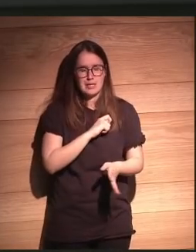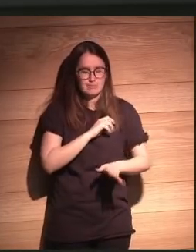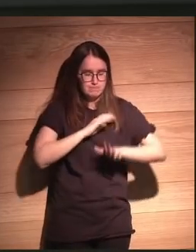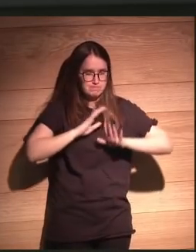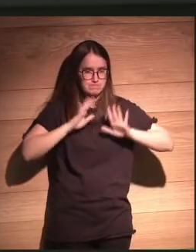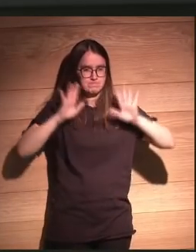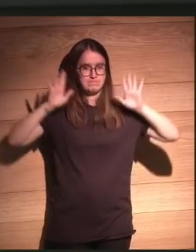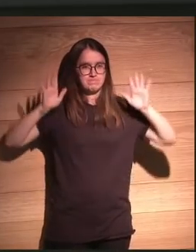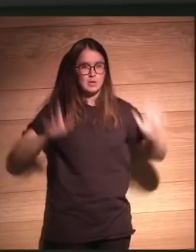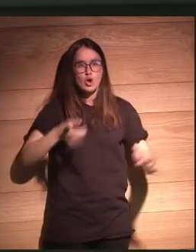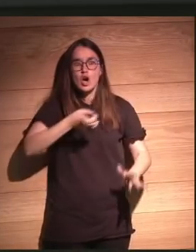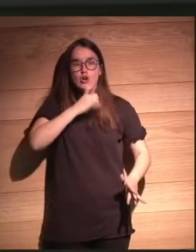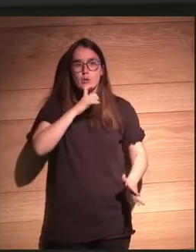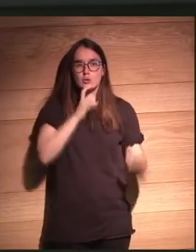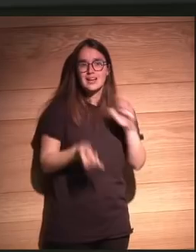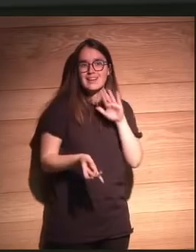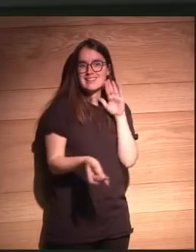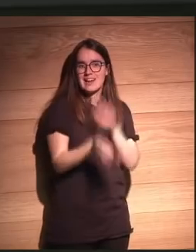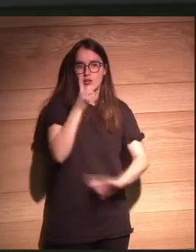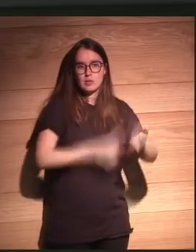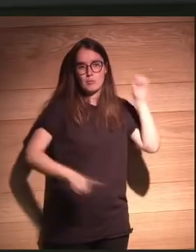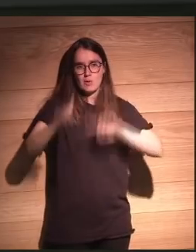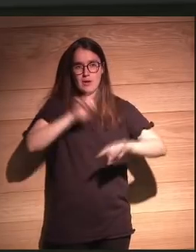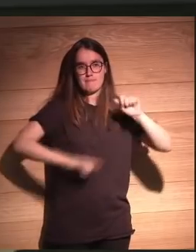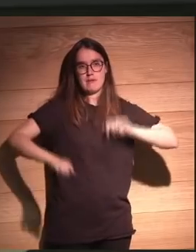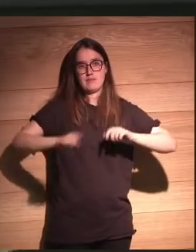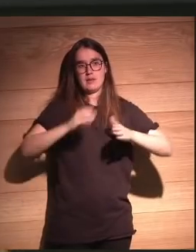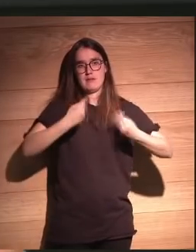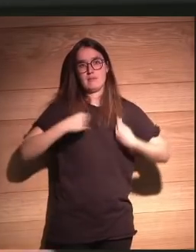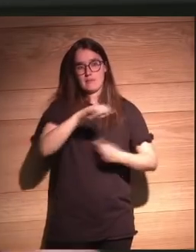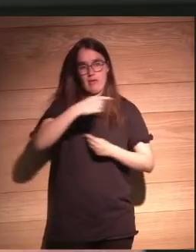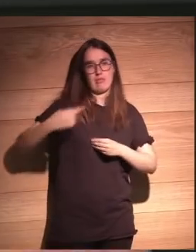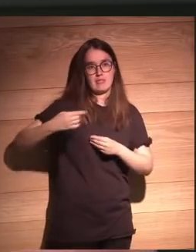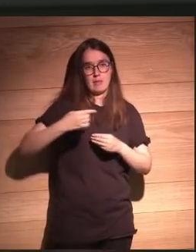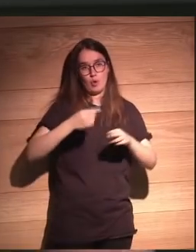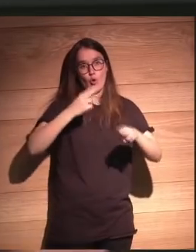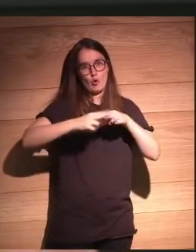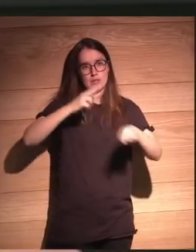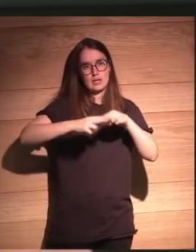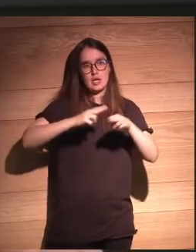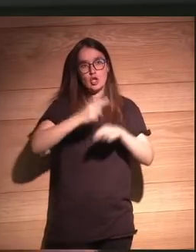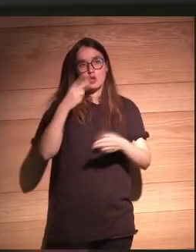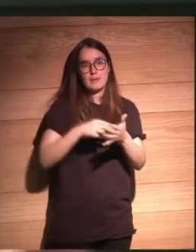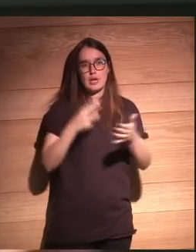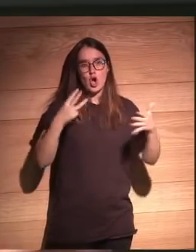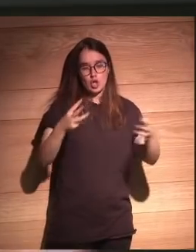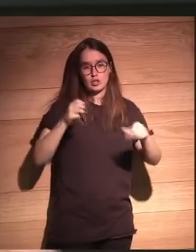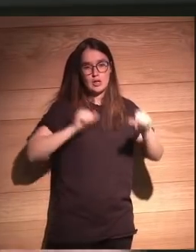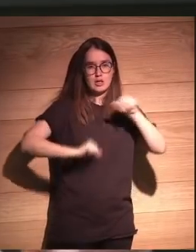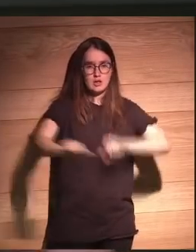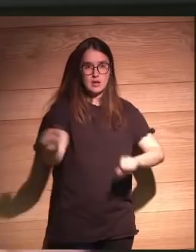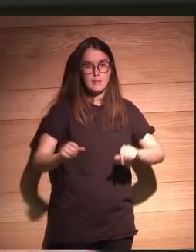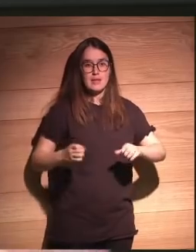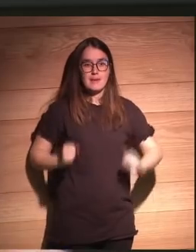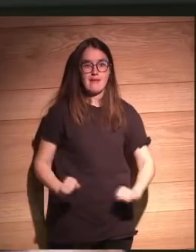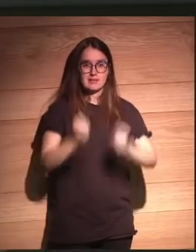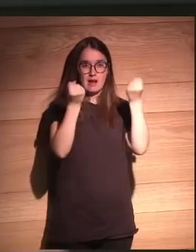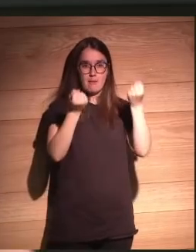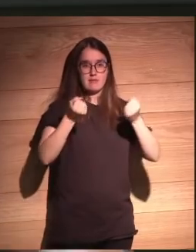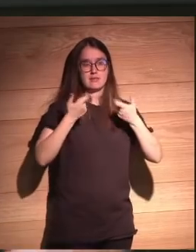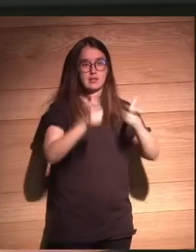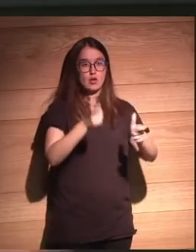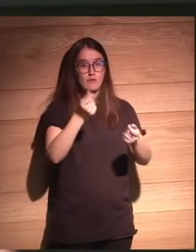manual de cómo se ha generado esta burbuja políticamente. Después del 2008 se inicia toda una serie de políticas para rescatar al sector financiero, pero lo que no nos